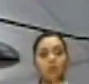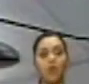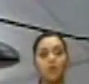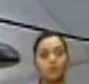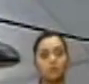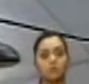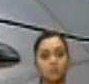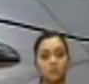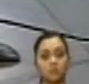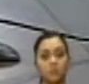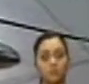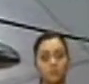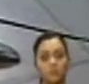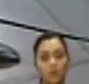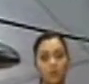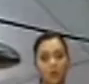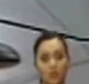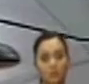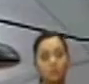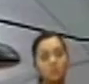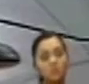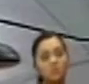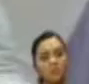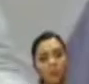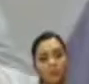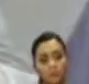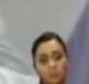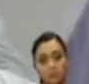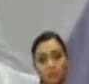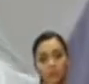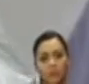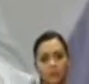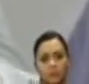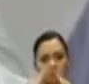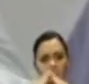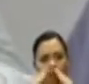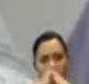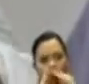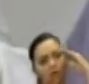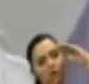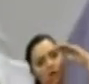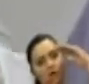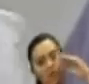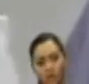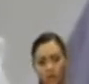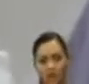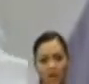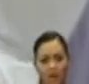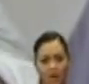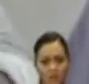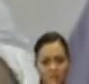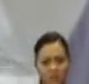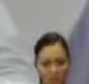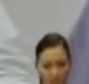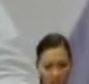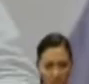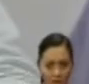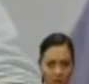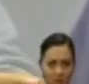Trinitaria. Ustedes ven todavía en Guayaquil siglo XXI casas de caña con piso de tierra, pero piso de tierra, gente vive sobre piso de